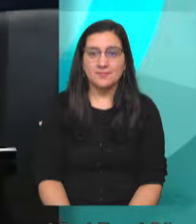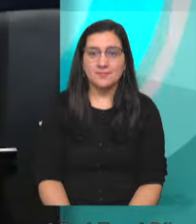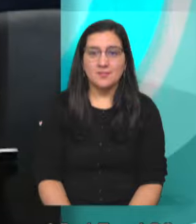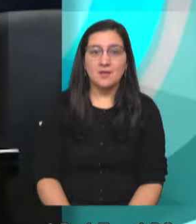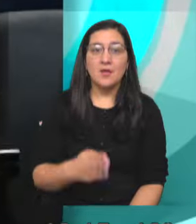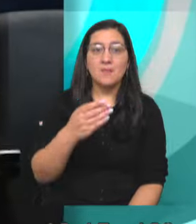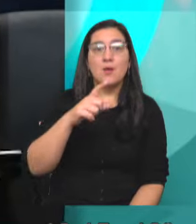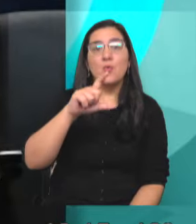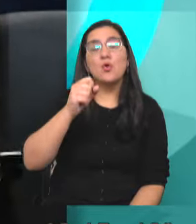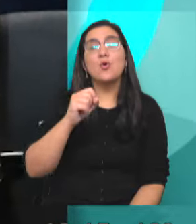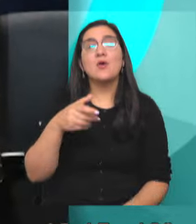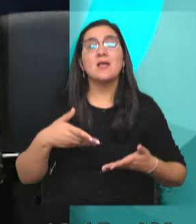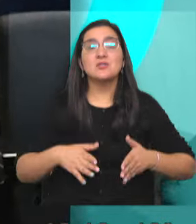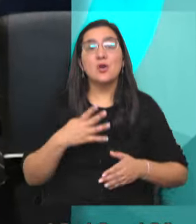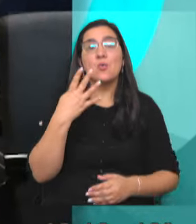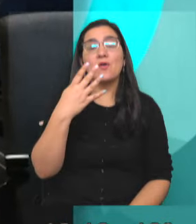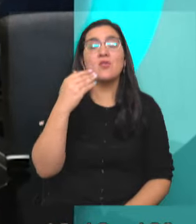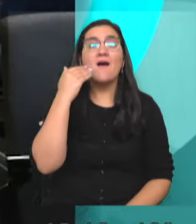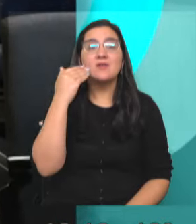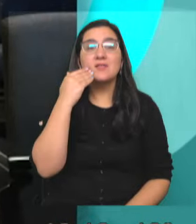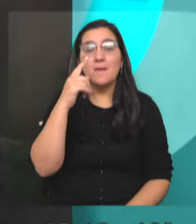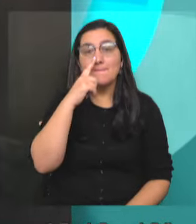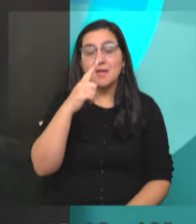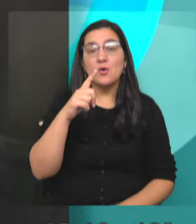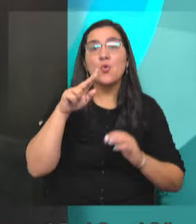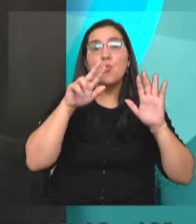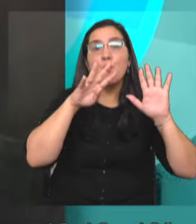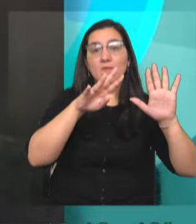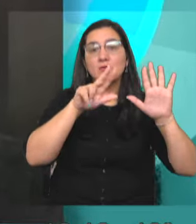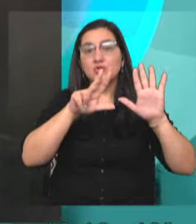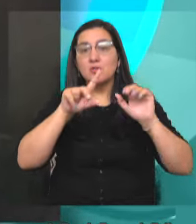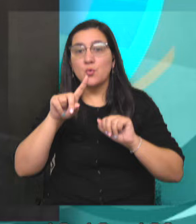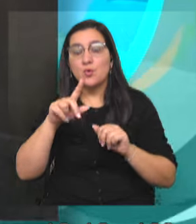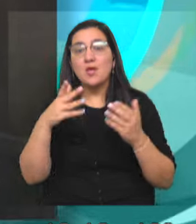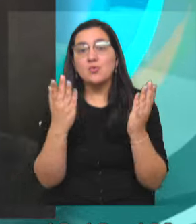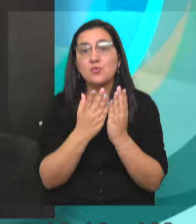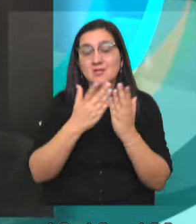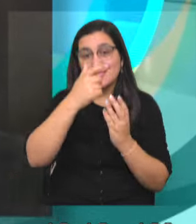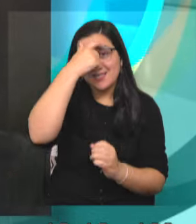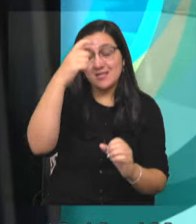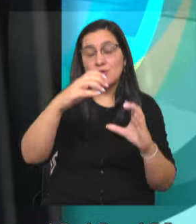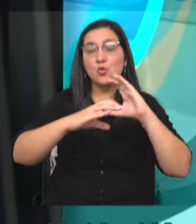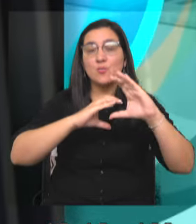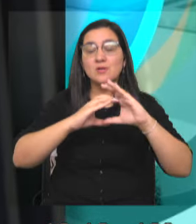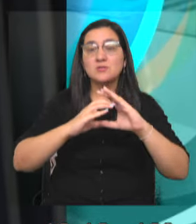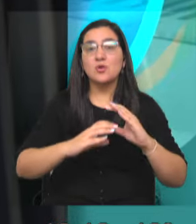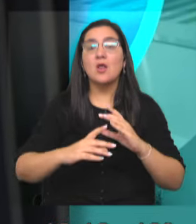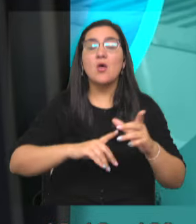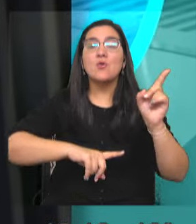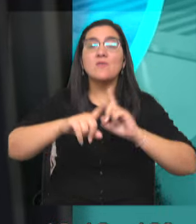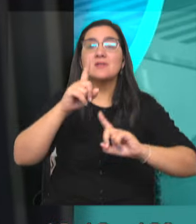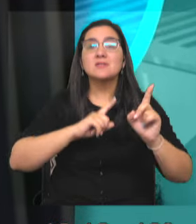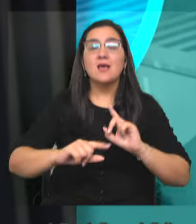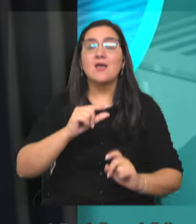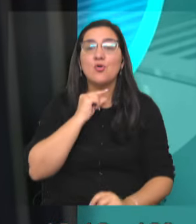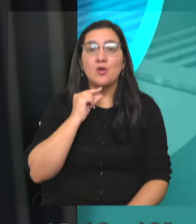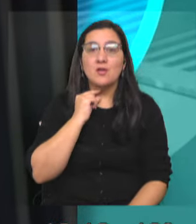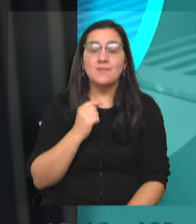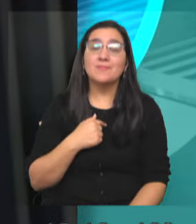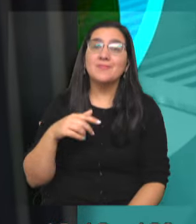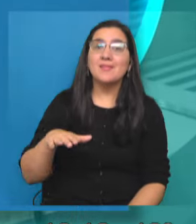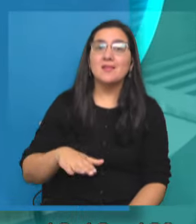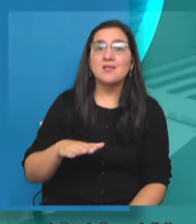Pablo Fabregat nació el 4 de abril de 1981. Estudió Ciencias de la Comunicación en la Universidad Católica. De